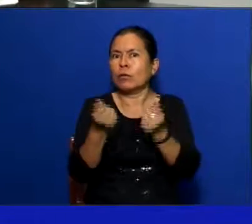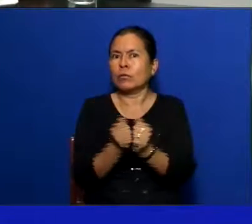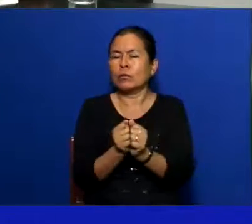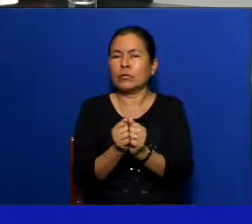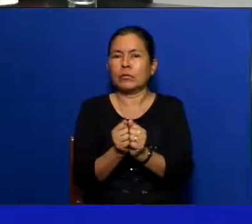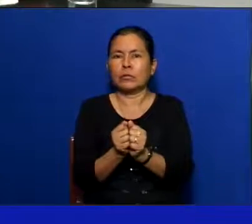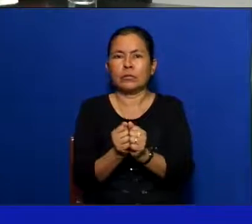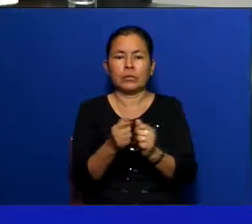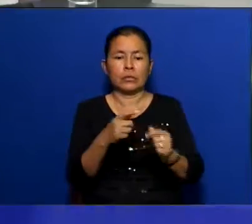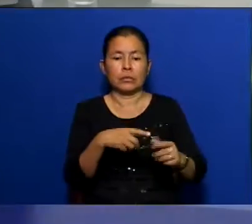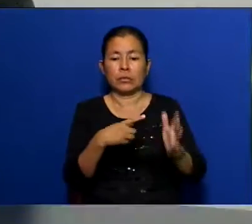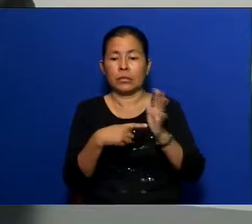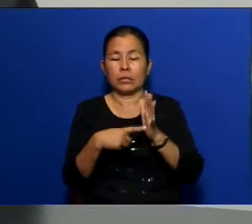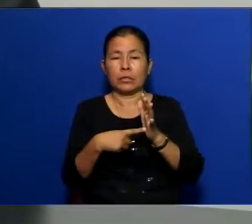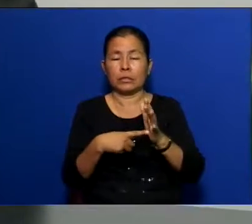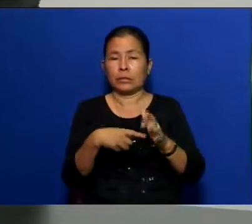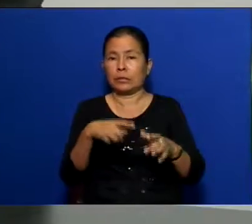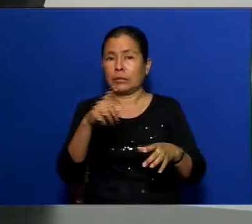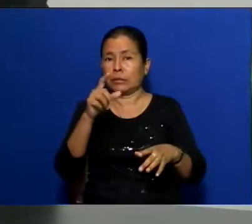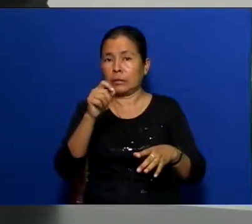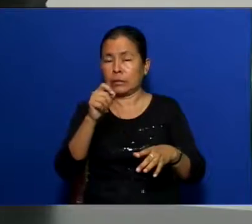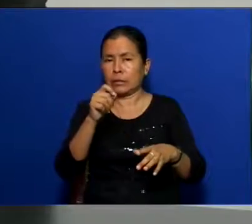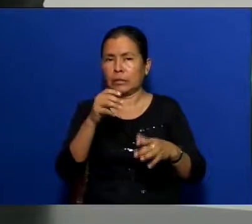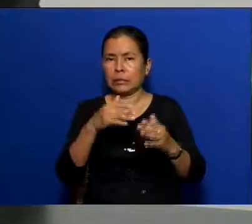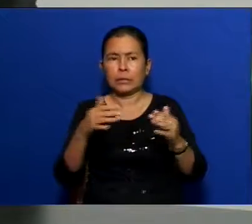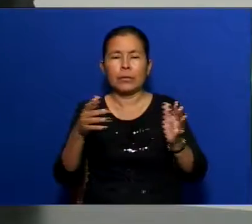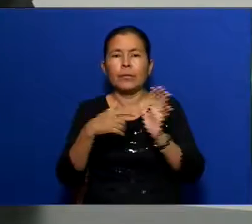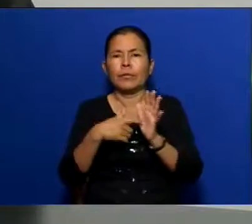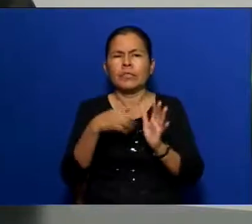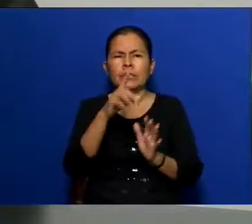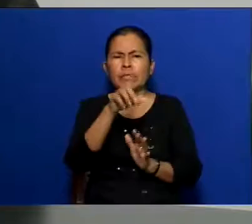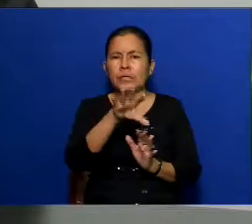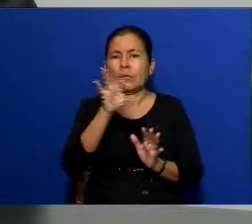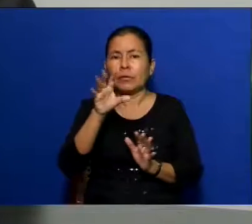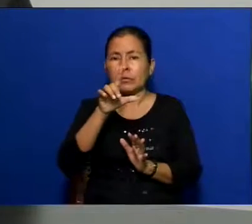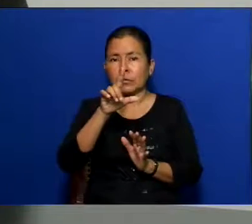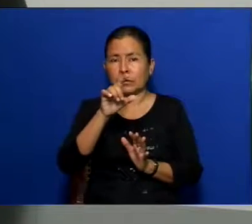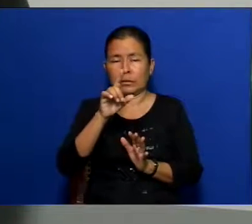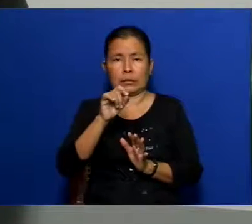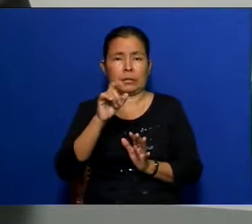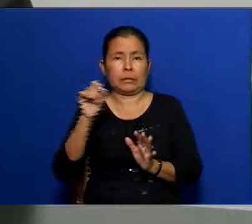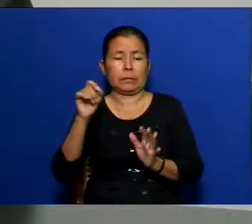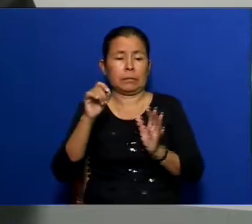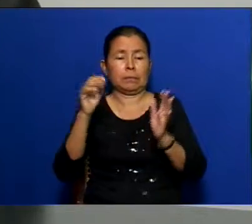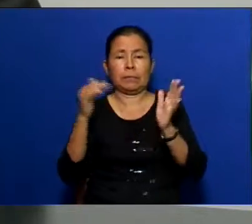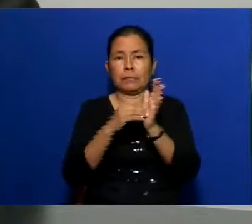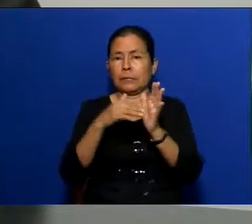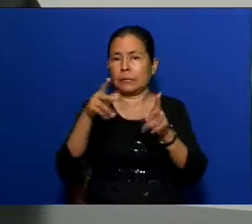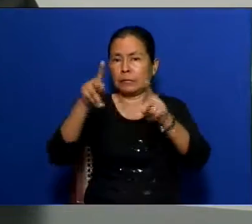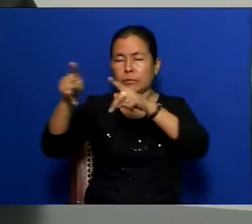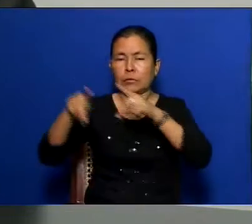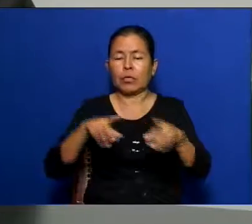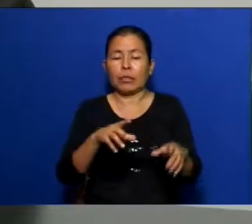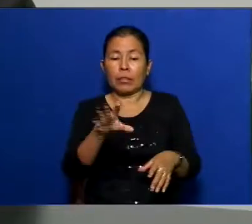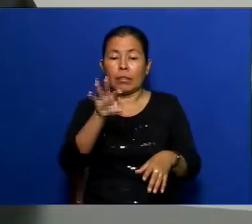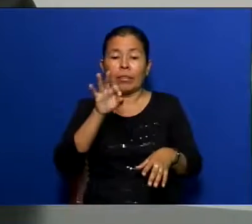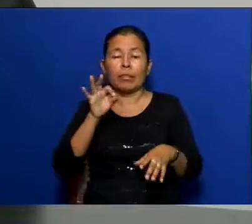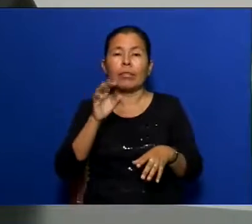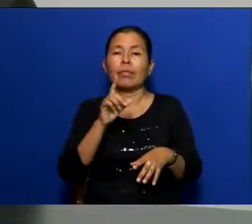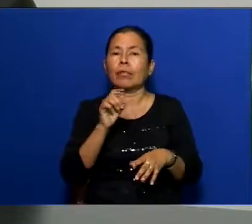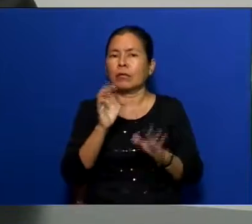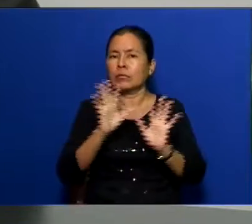100 mil habitantes. Y en el caso de Nicaragua es por debajo de 10 por 100 mil habitantes, o sea que nosotros estamos con una